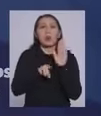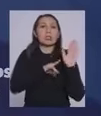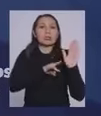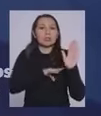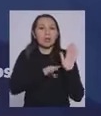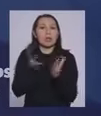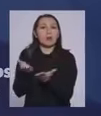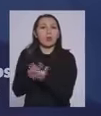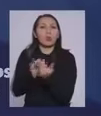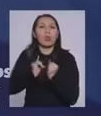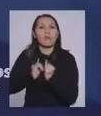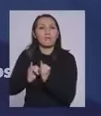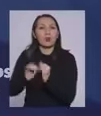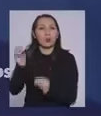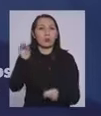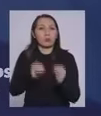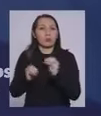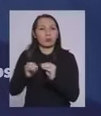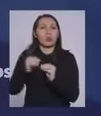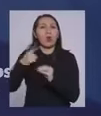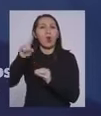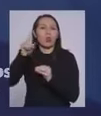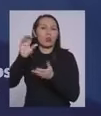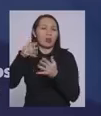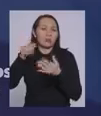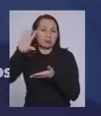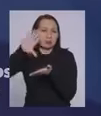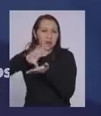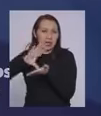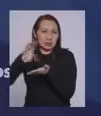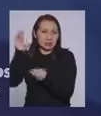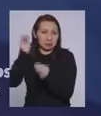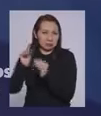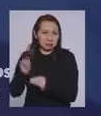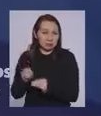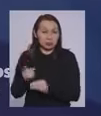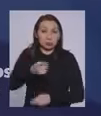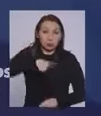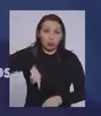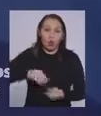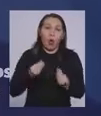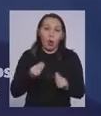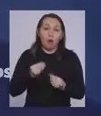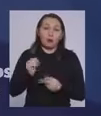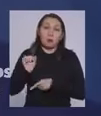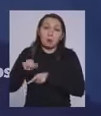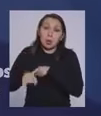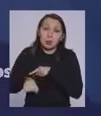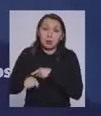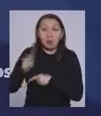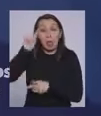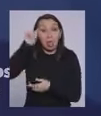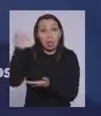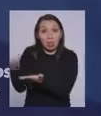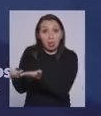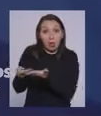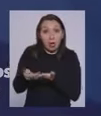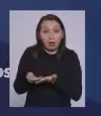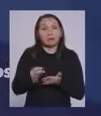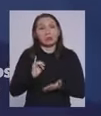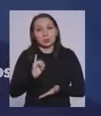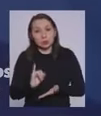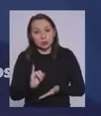el informe de datos elaborado por el Financial Times. Obviamente que nosotros acogemos las propuestas